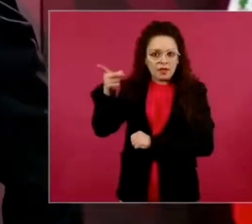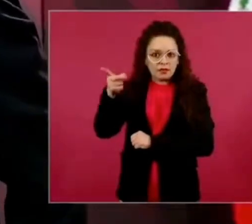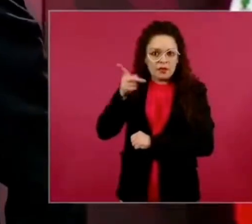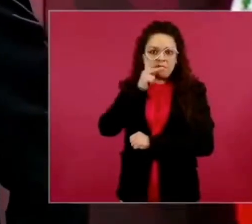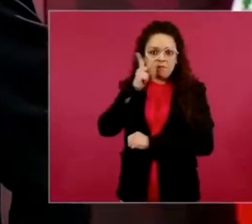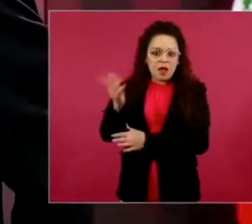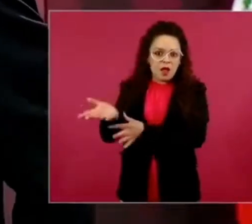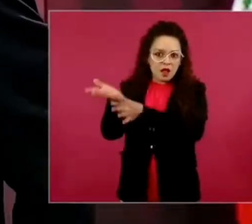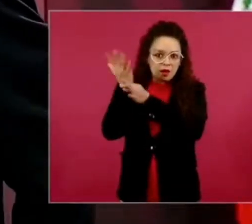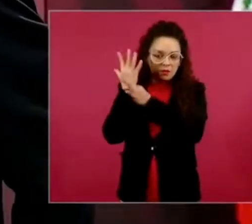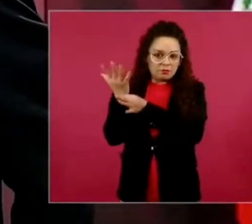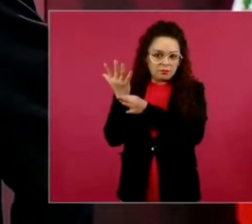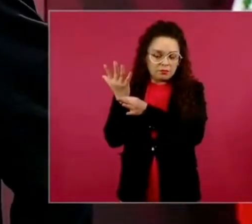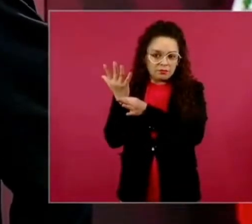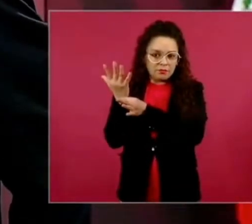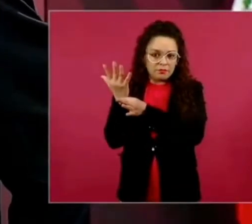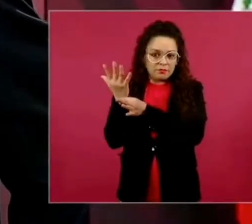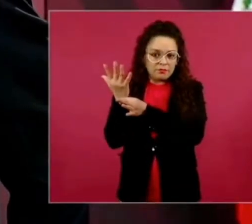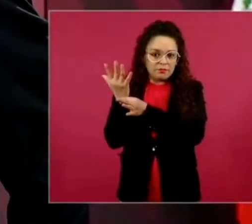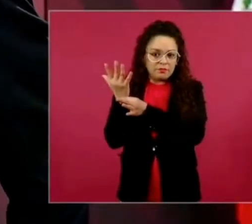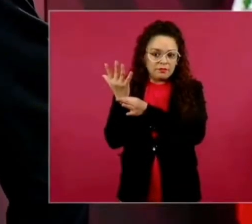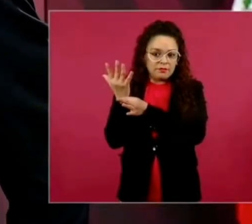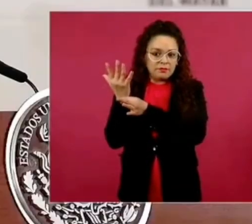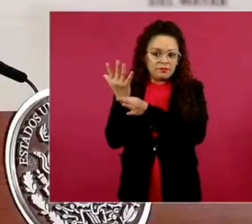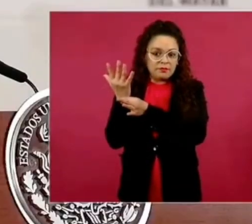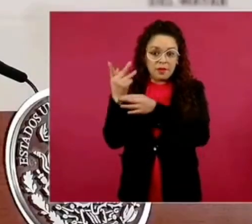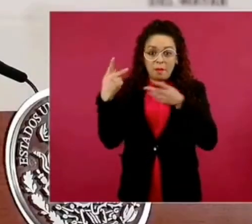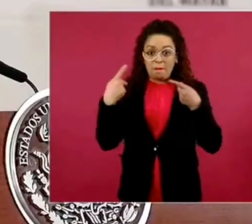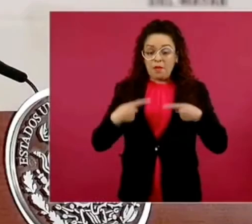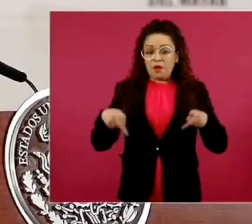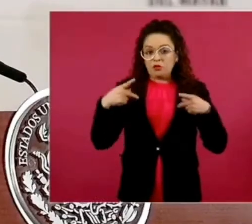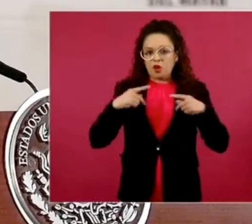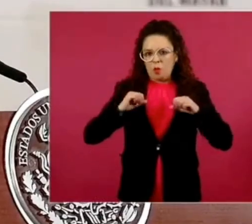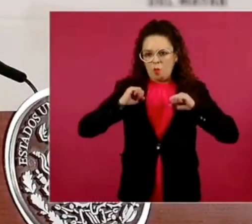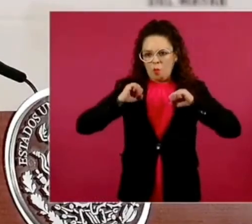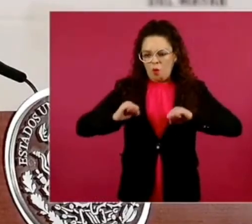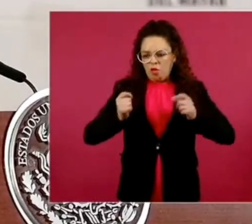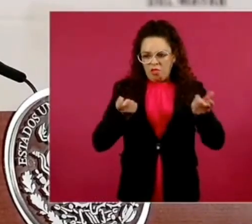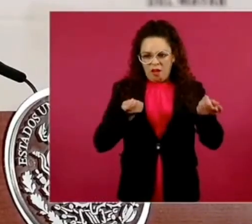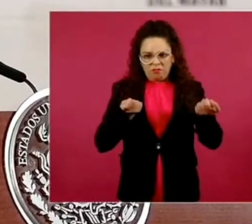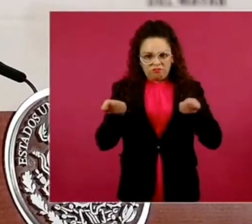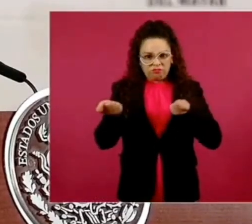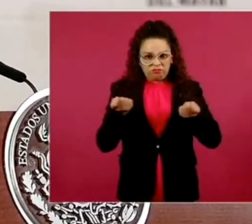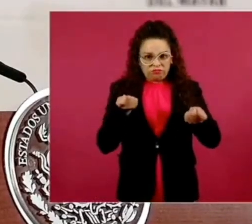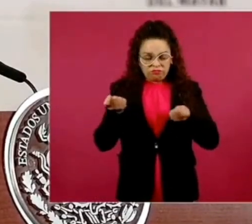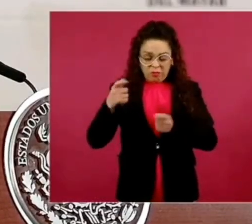los ricos y los poderosos